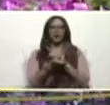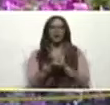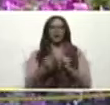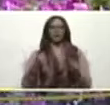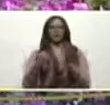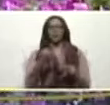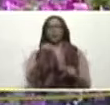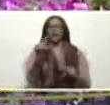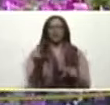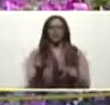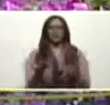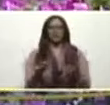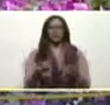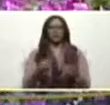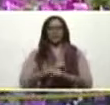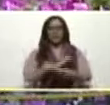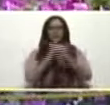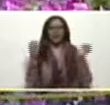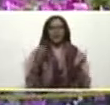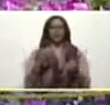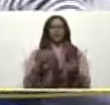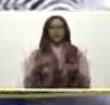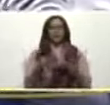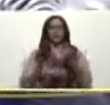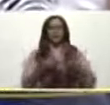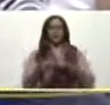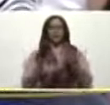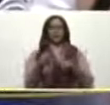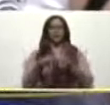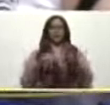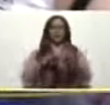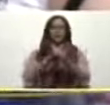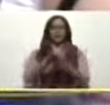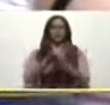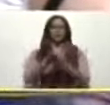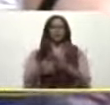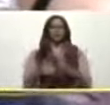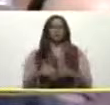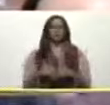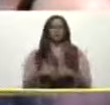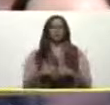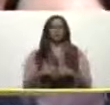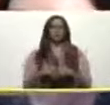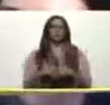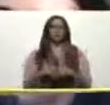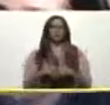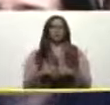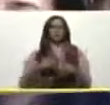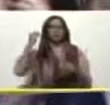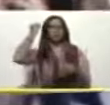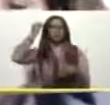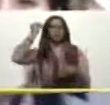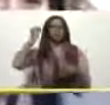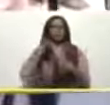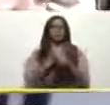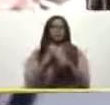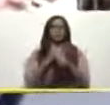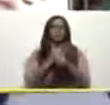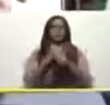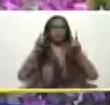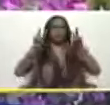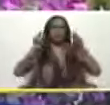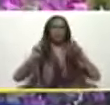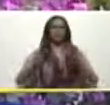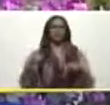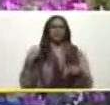cuantitativos que efectivamente se provocan y se avanzan. Y creo que ese trabajo de investigación tiene